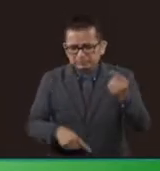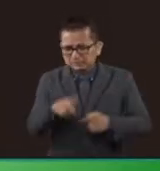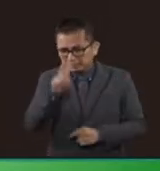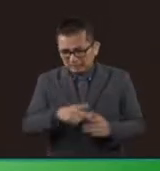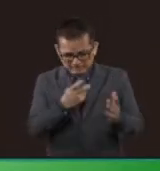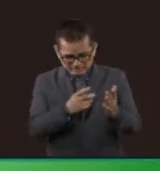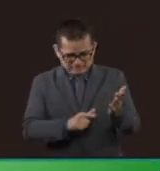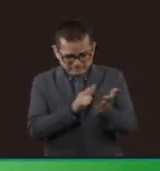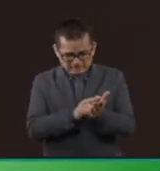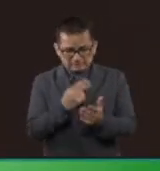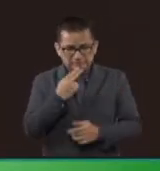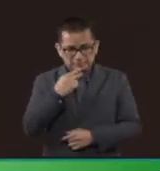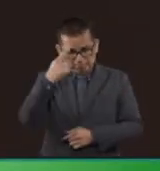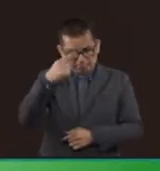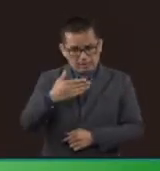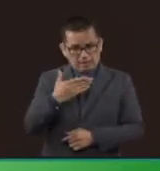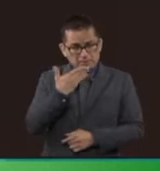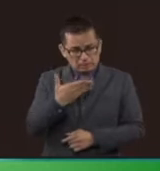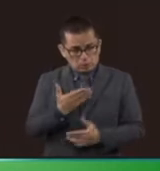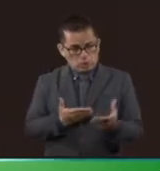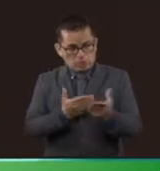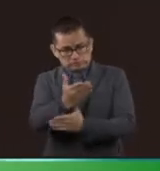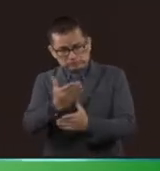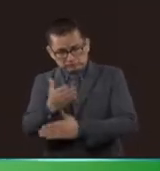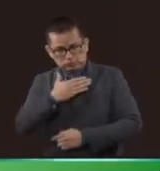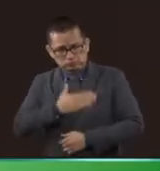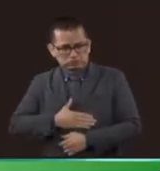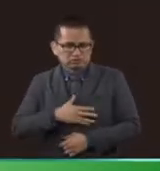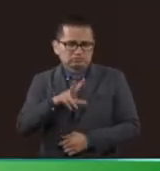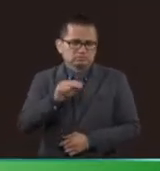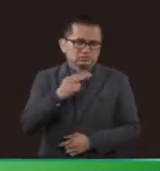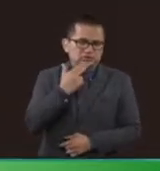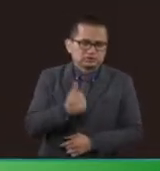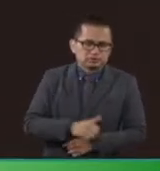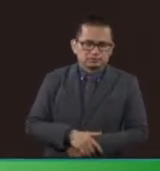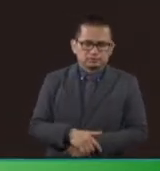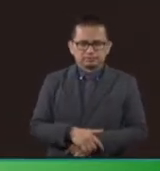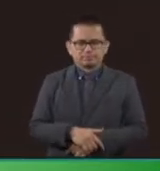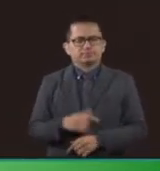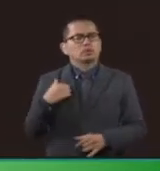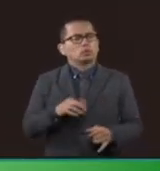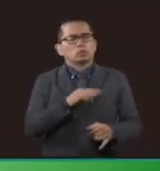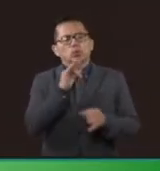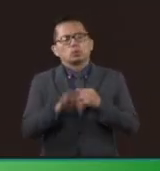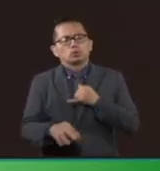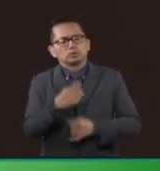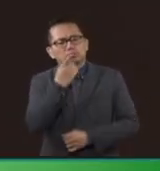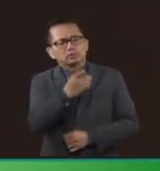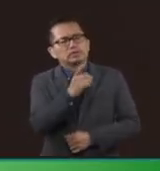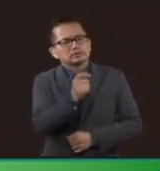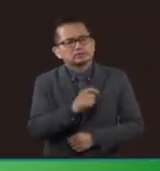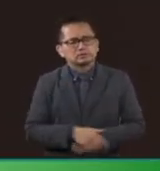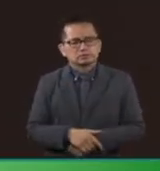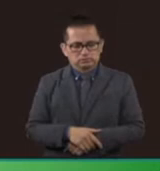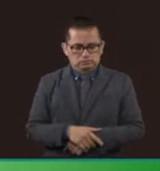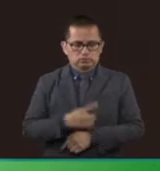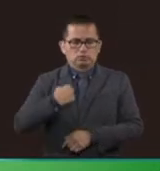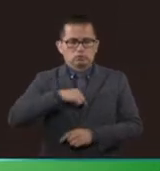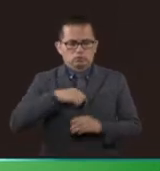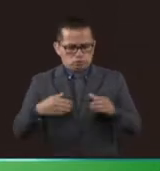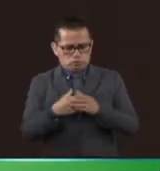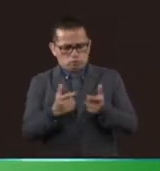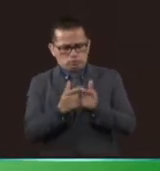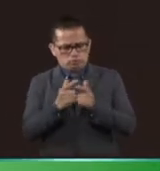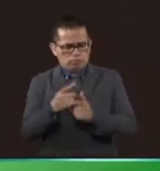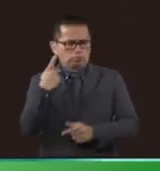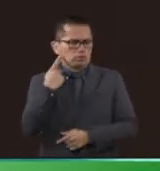nuestro sistema de acceso a la justicia concluyo entonces presidenta señalando que movimiento ciudadano reiterando más bien que movimiento ciudadano votará